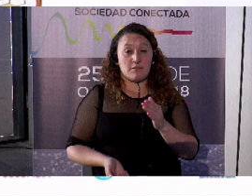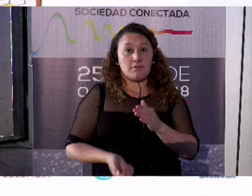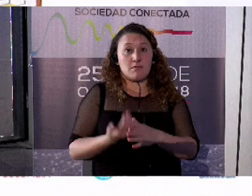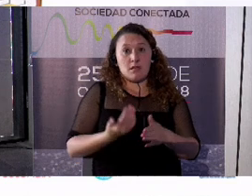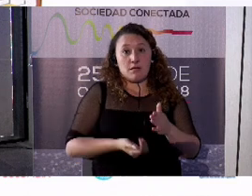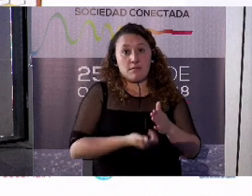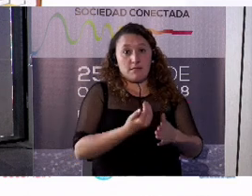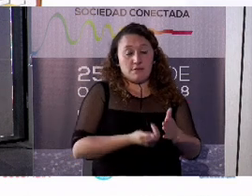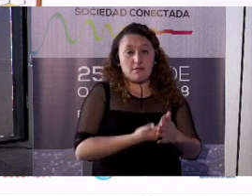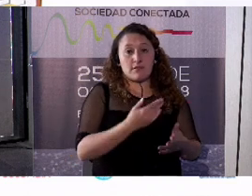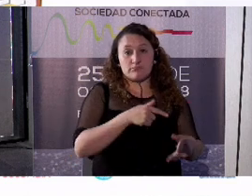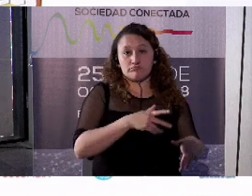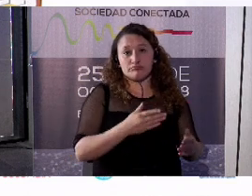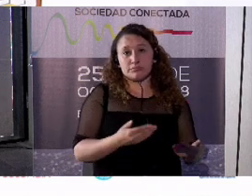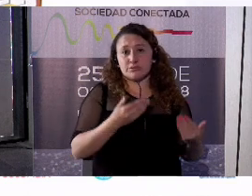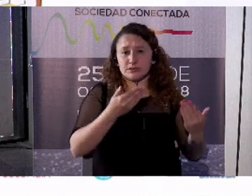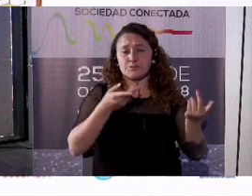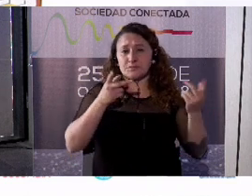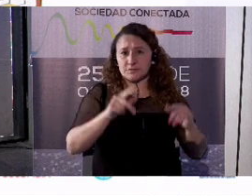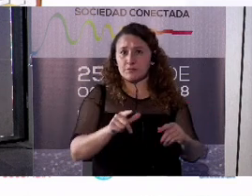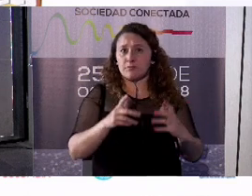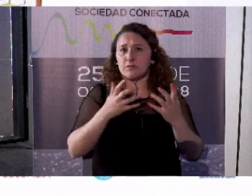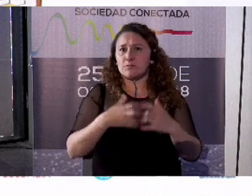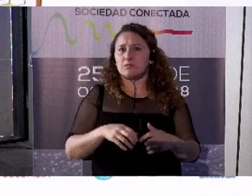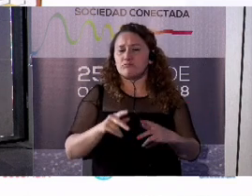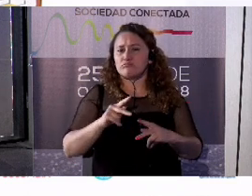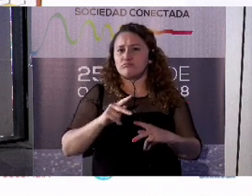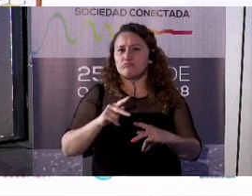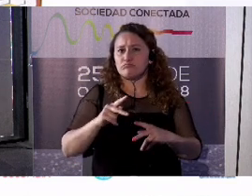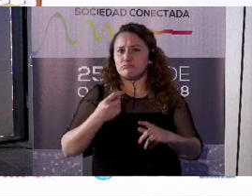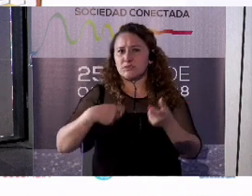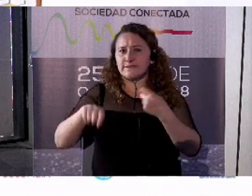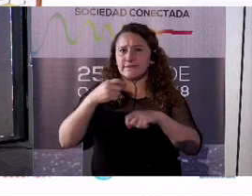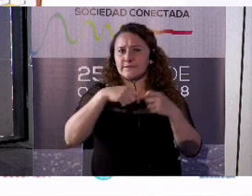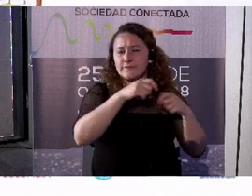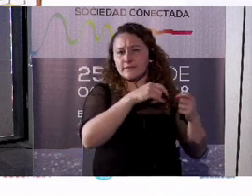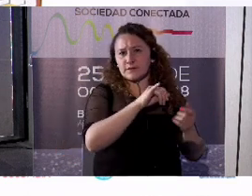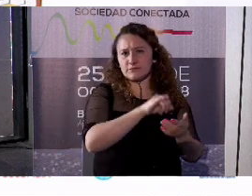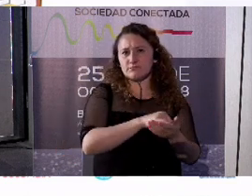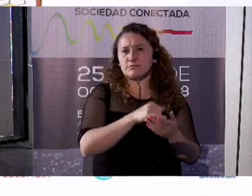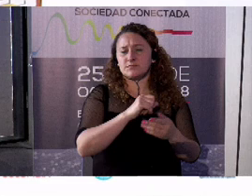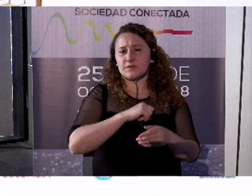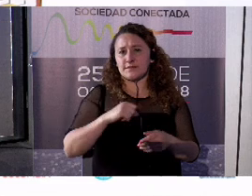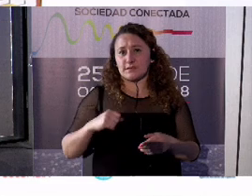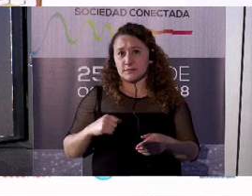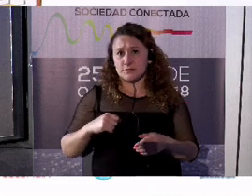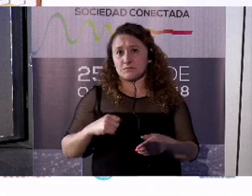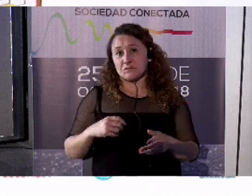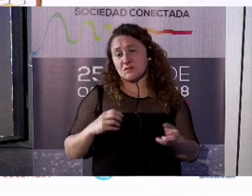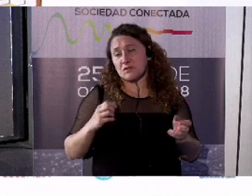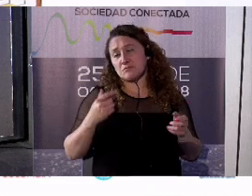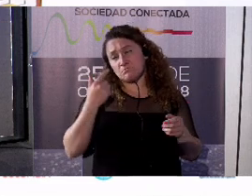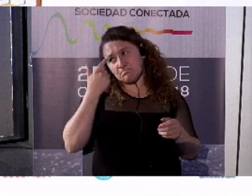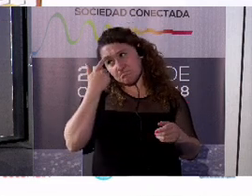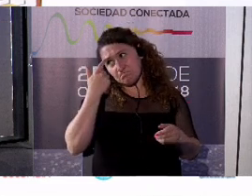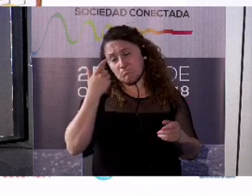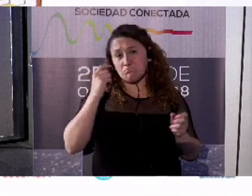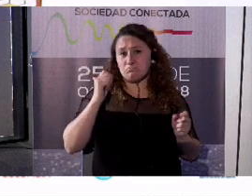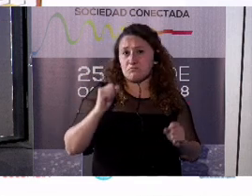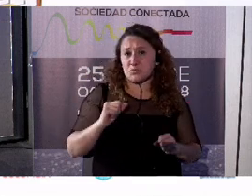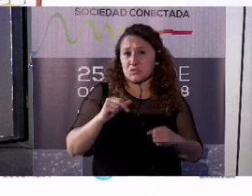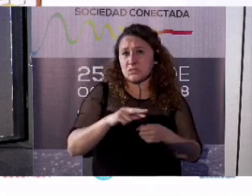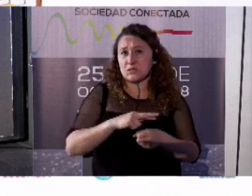medianas y proveedores privados lo que estamos pensando es que podrían ser regionales